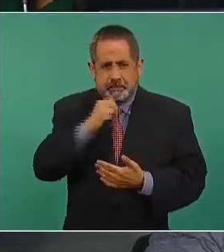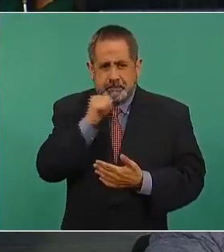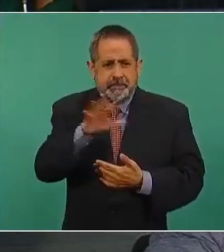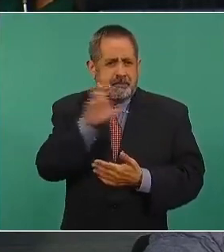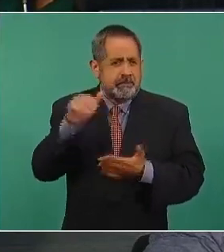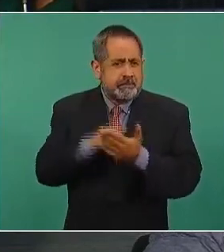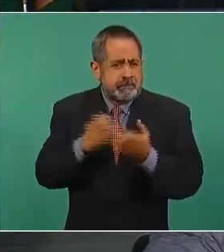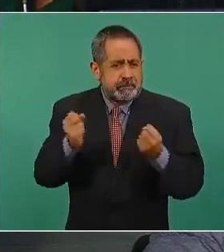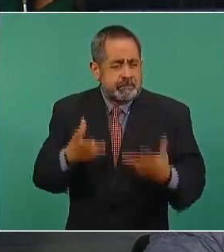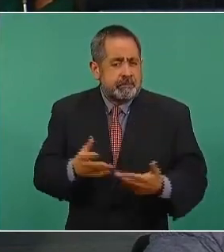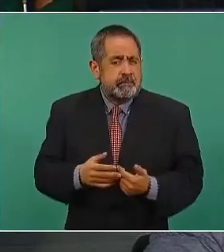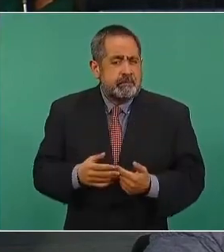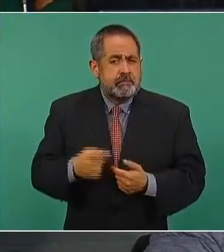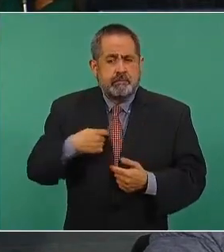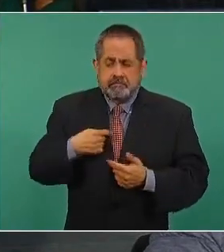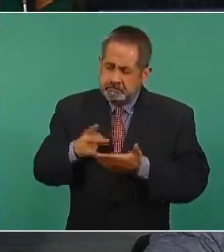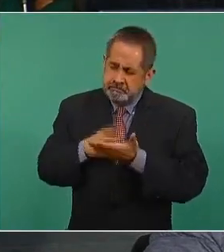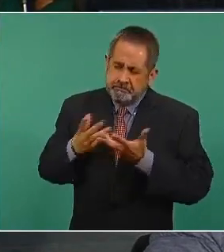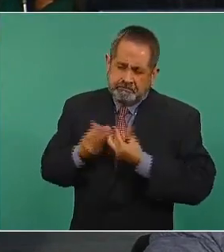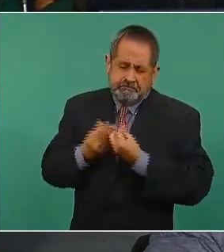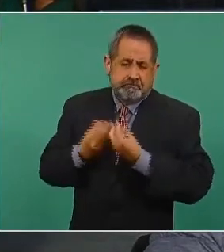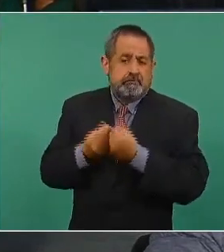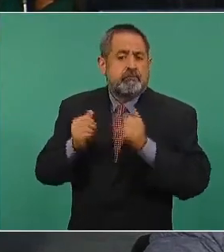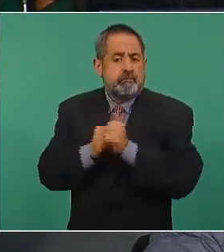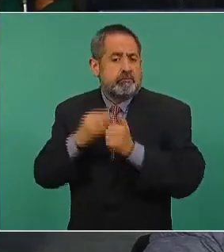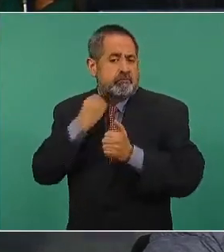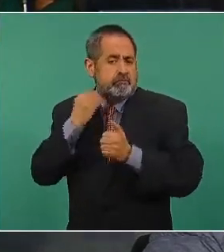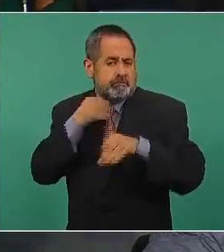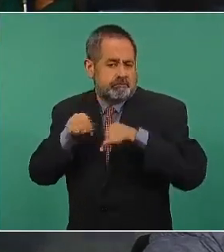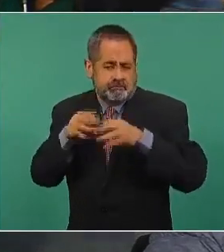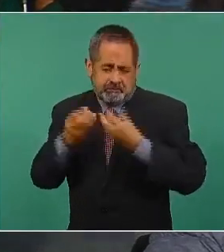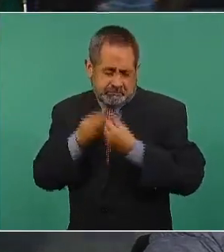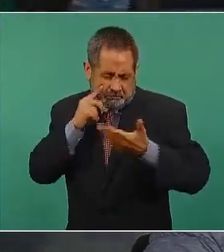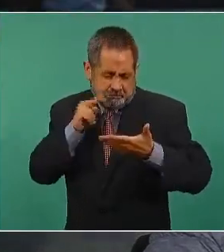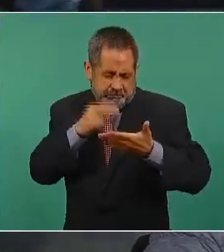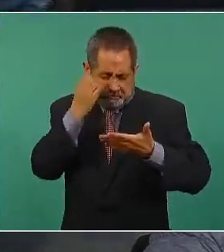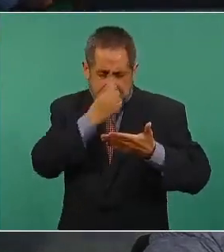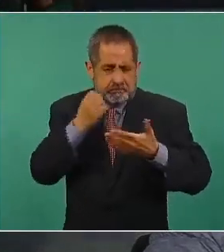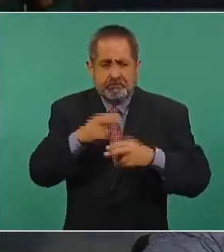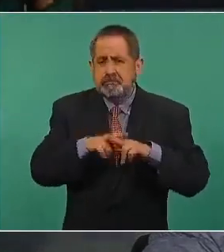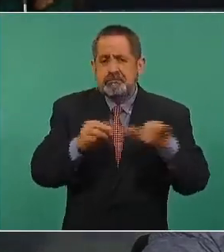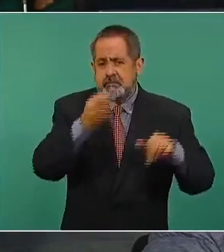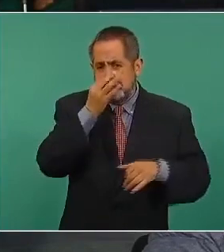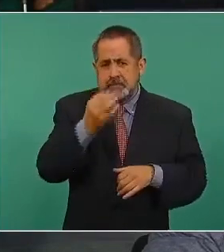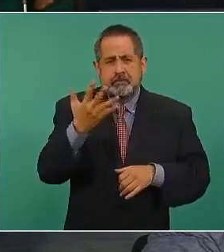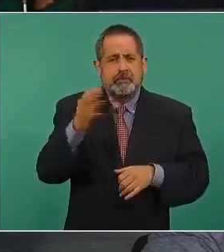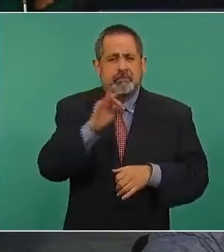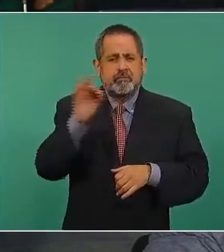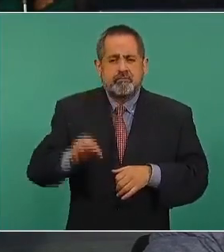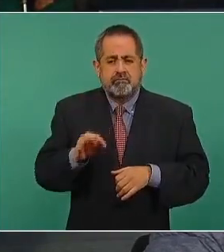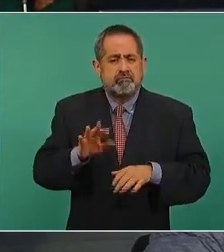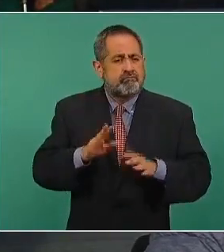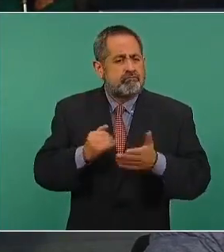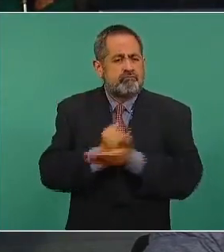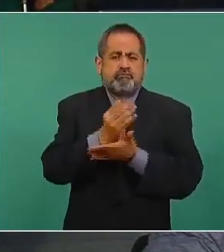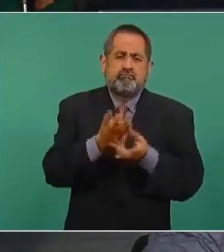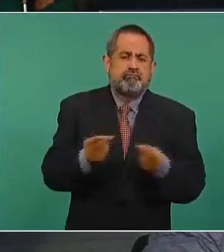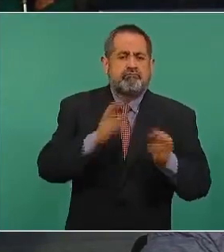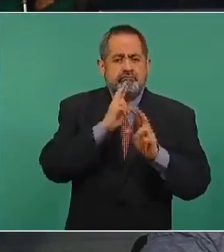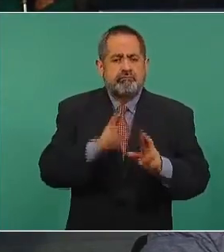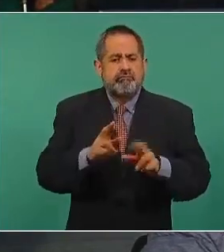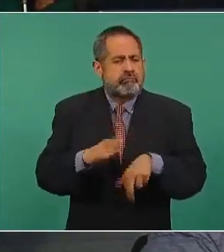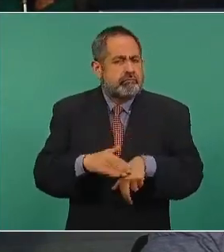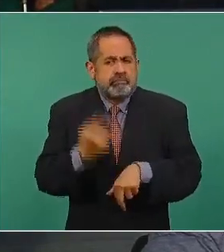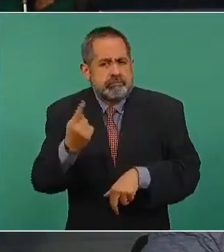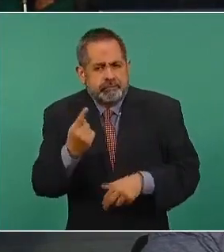hecho un recuento, yo junto con los abogados laboristas, y ni el 5% se han desahogado. ¿Esto a qué se